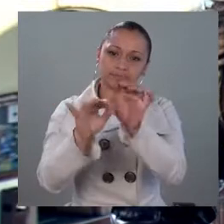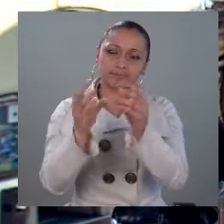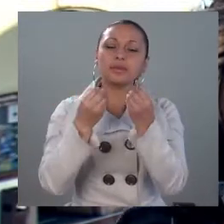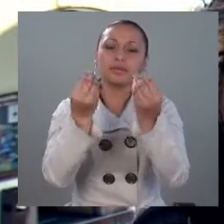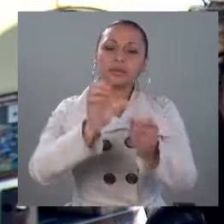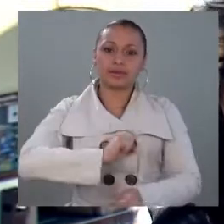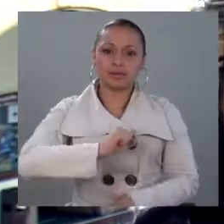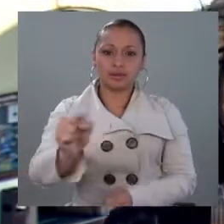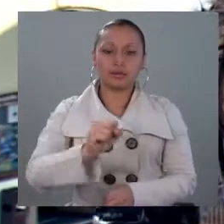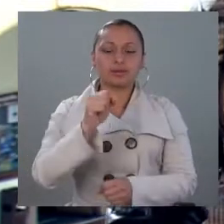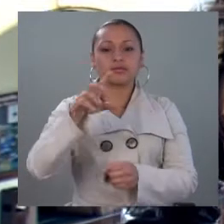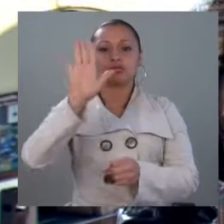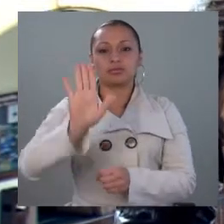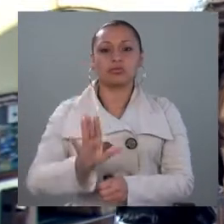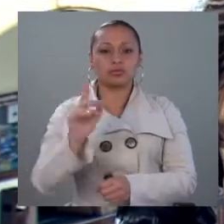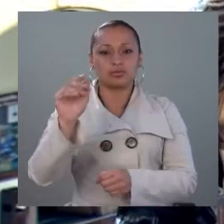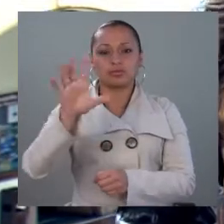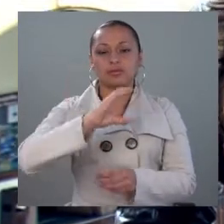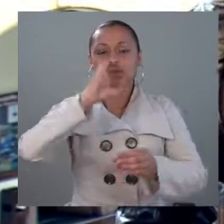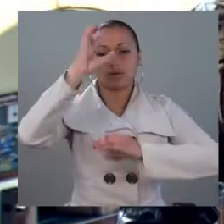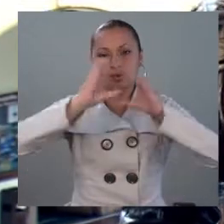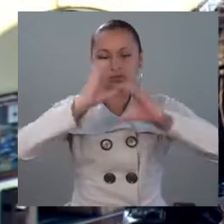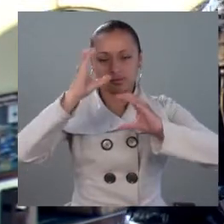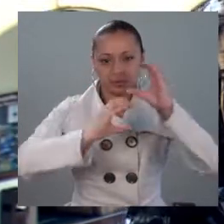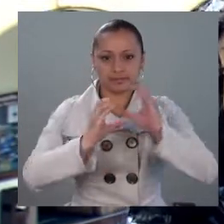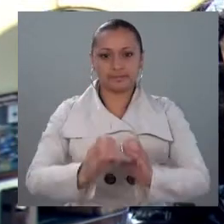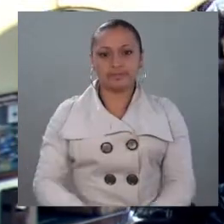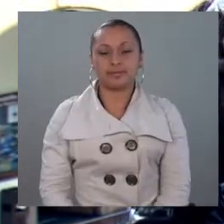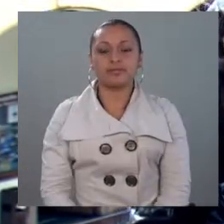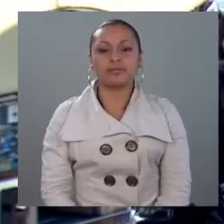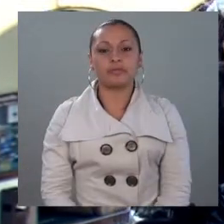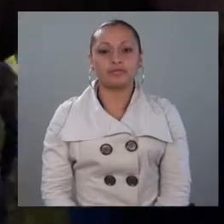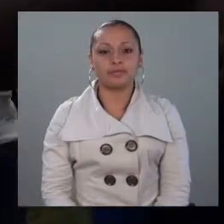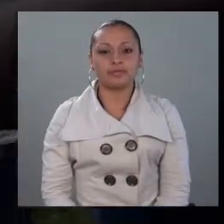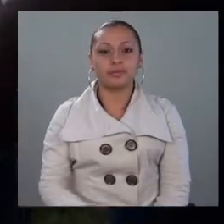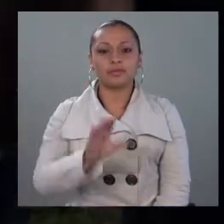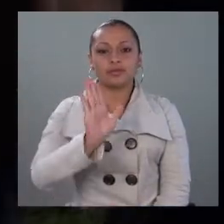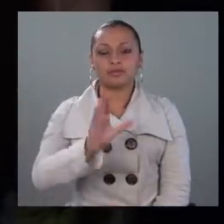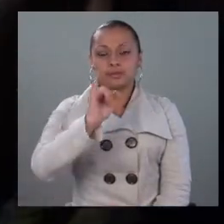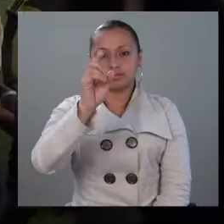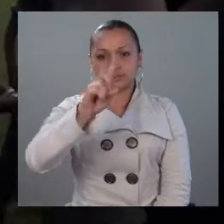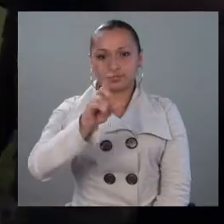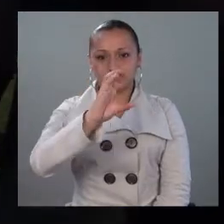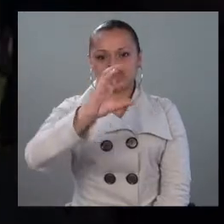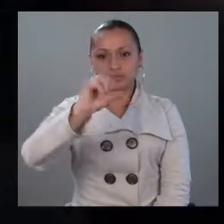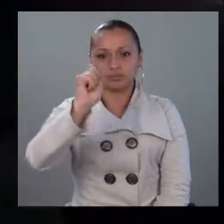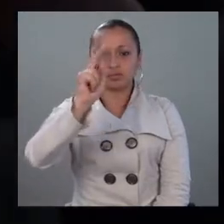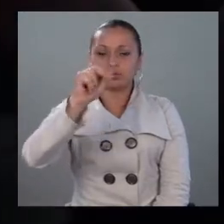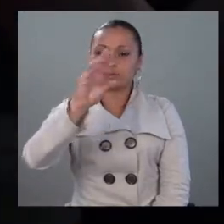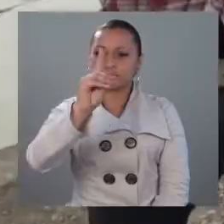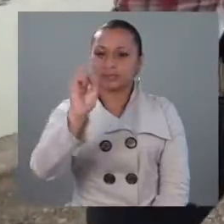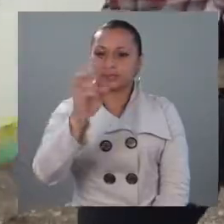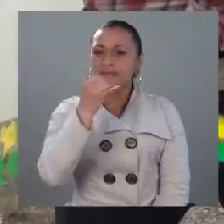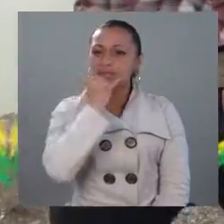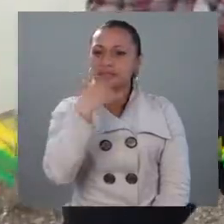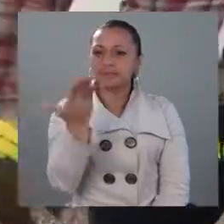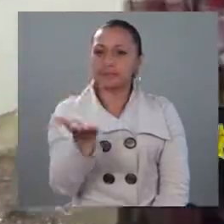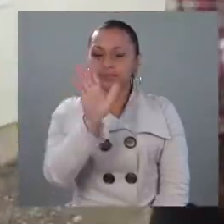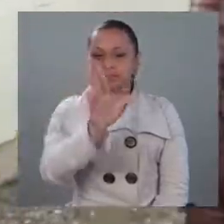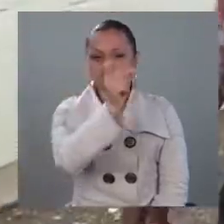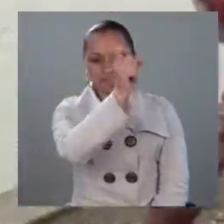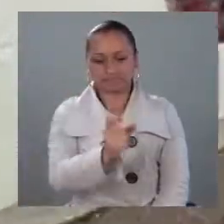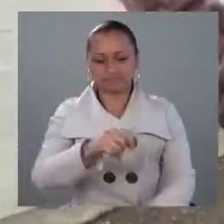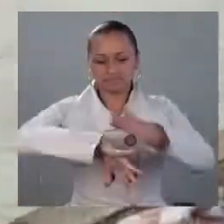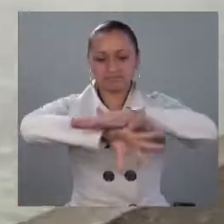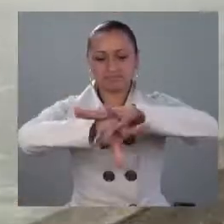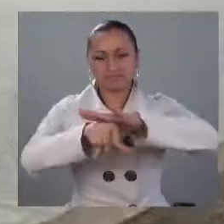reivindicación de derechos de los hombres y mujeres del litoral nariñense y caucano. ¿Qué es lo que desde Escuende para el mundo entero? ¿Qué es lo que ha pasado?